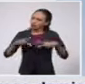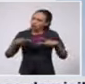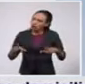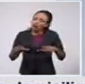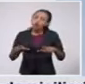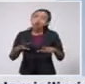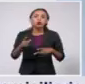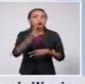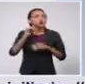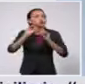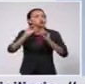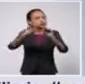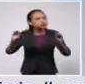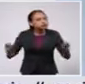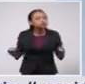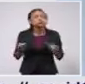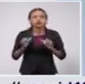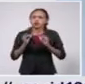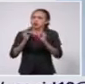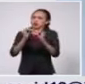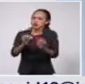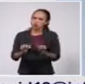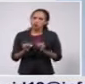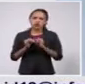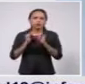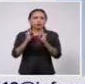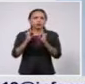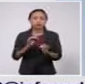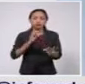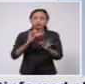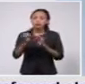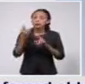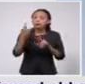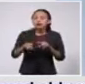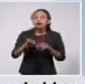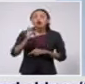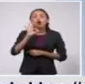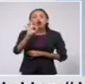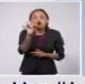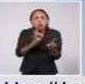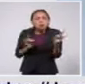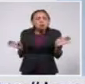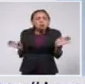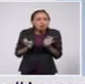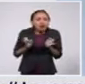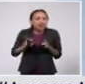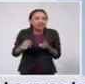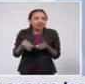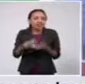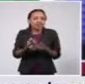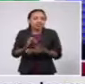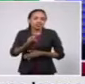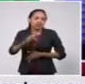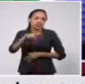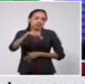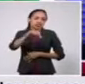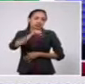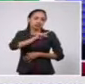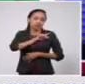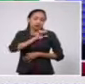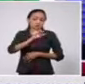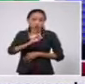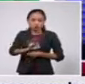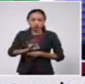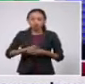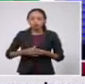y todos los mensajes que se llevan, 8 lactantes se diagnostican en el día de ayer. 4